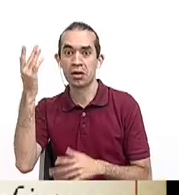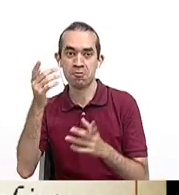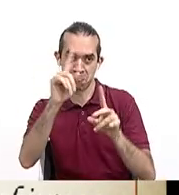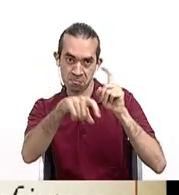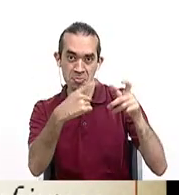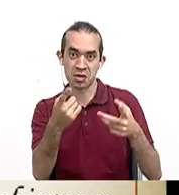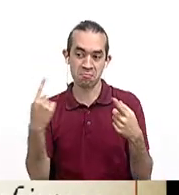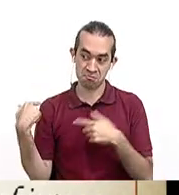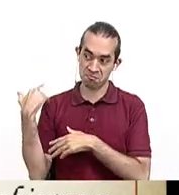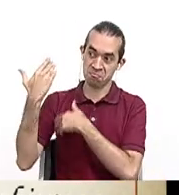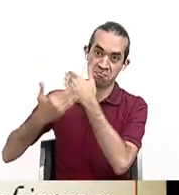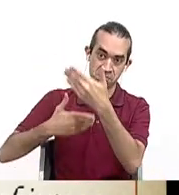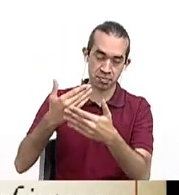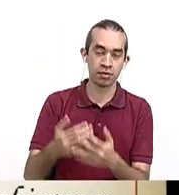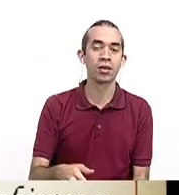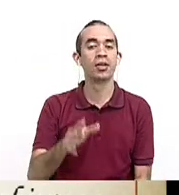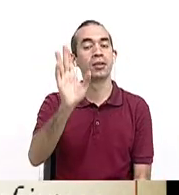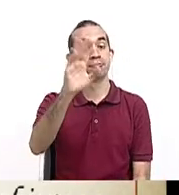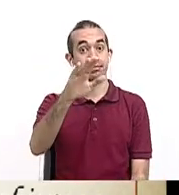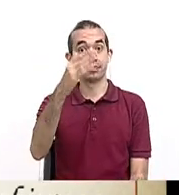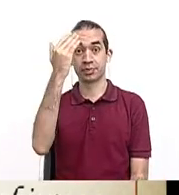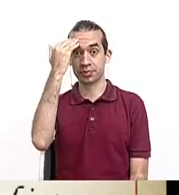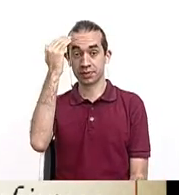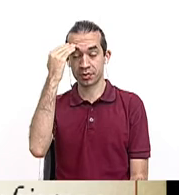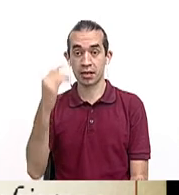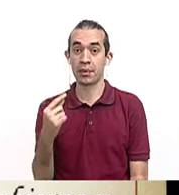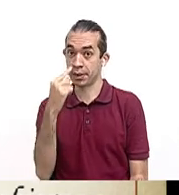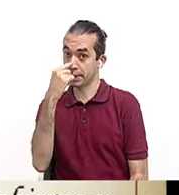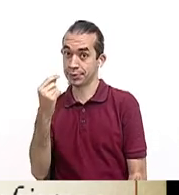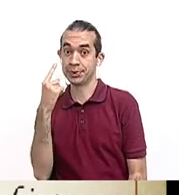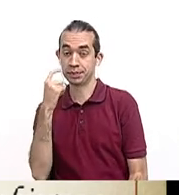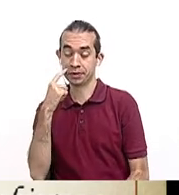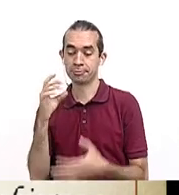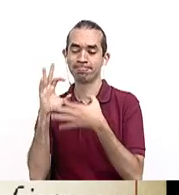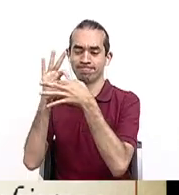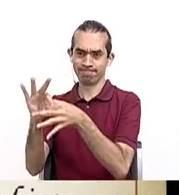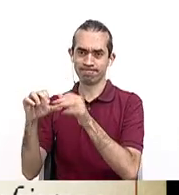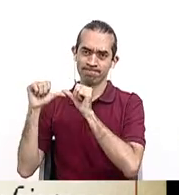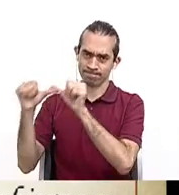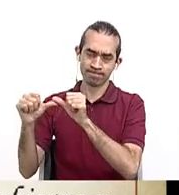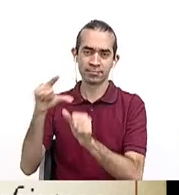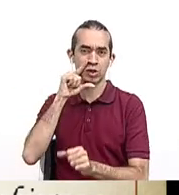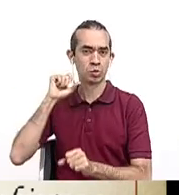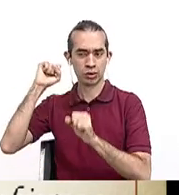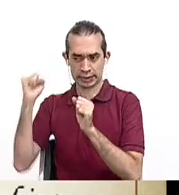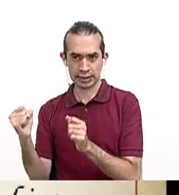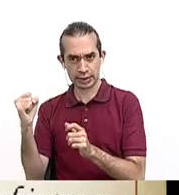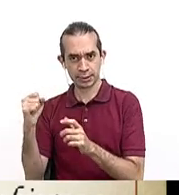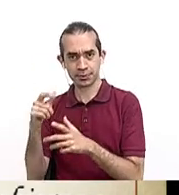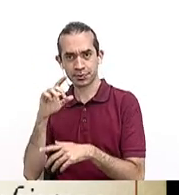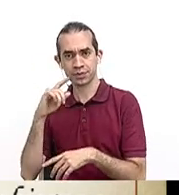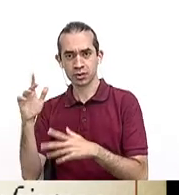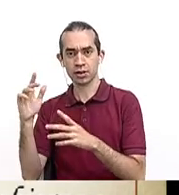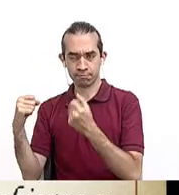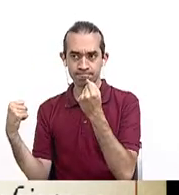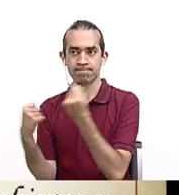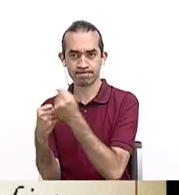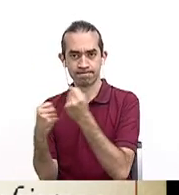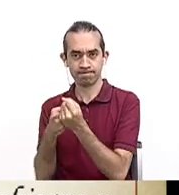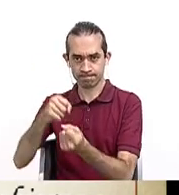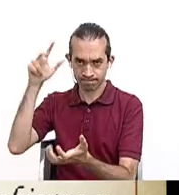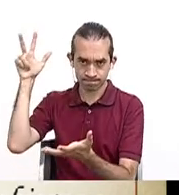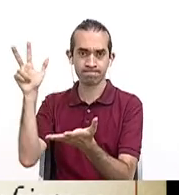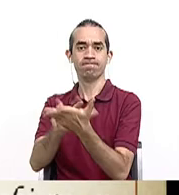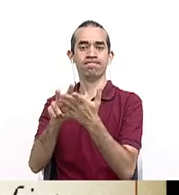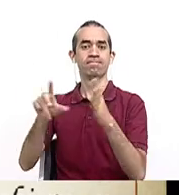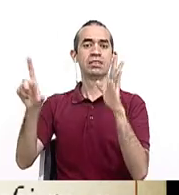gobierno y su alianza con los comunistas y además impulsó la aprobación de las garantías sociales y del código